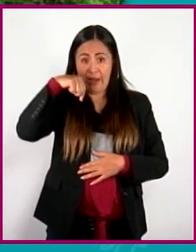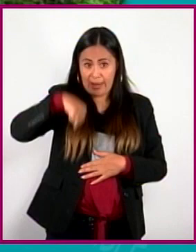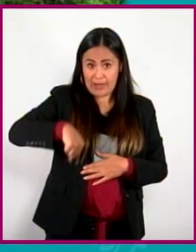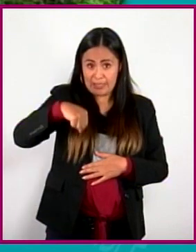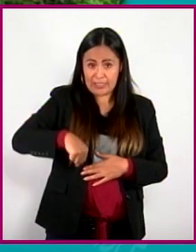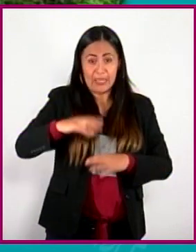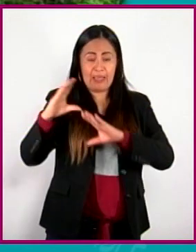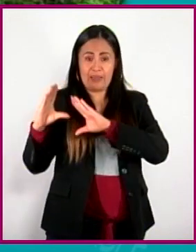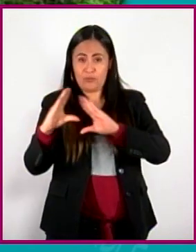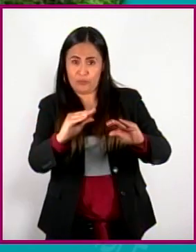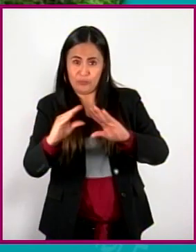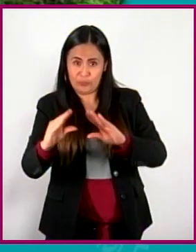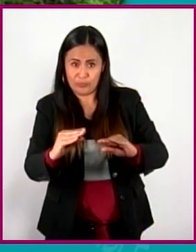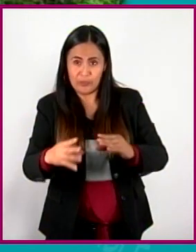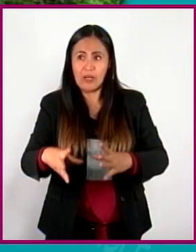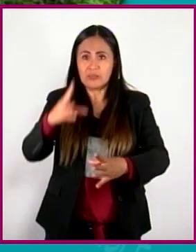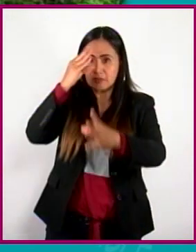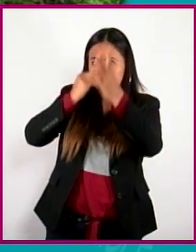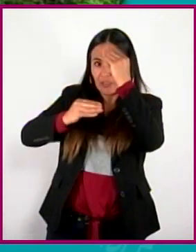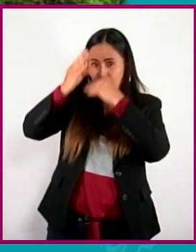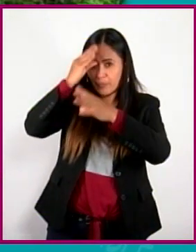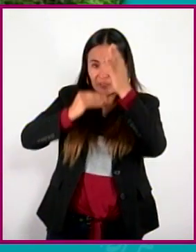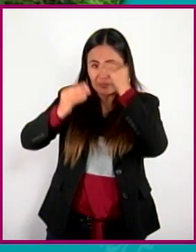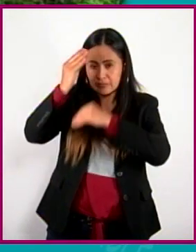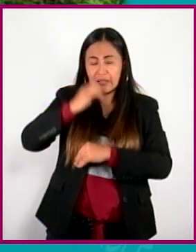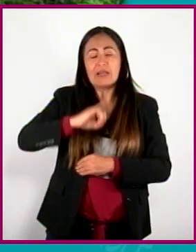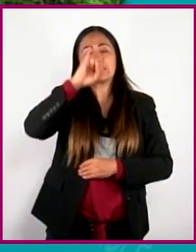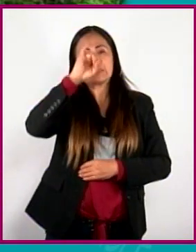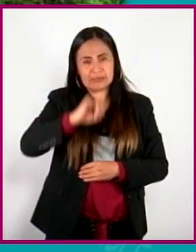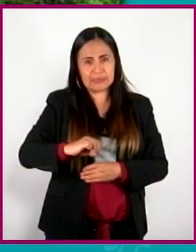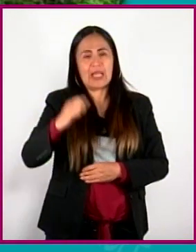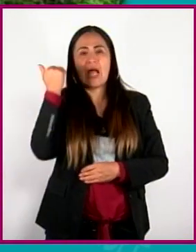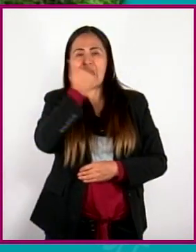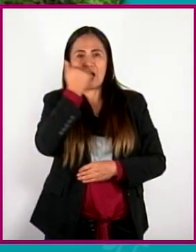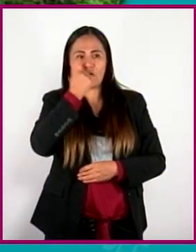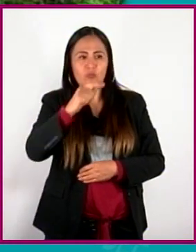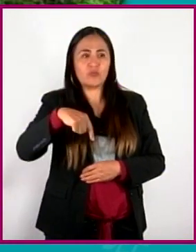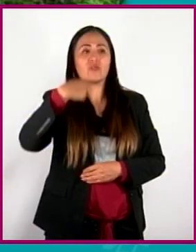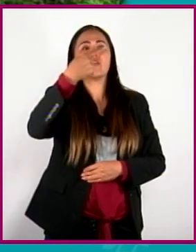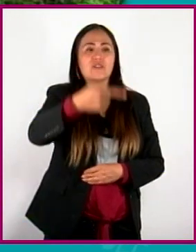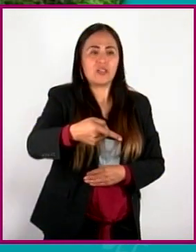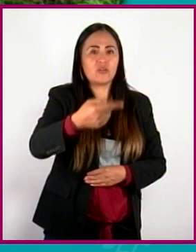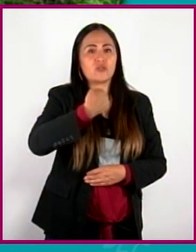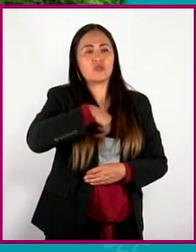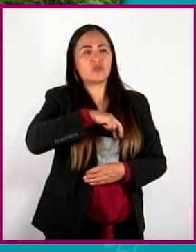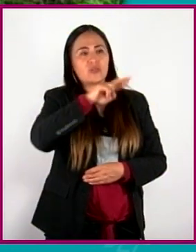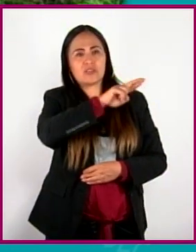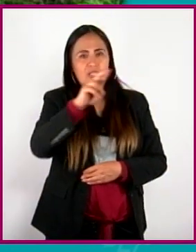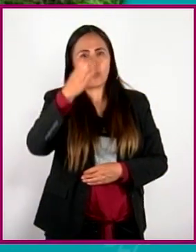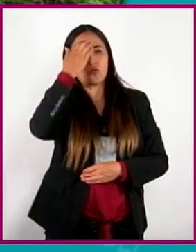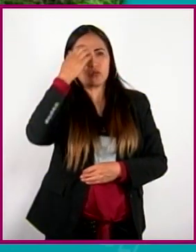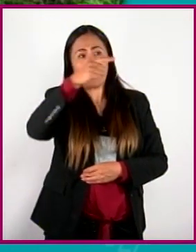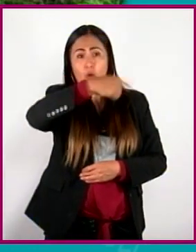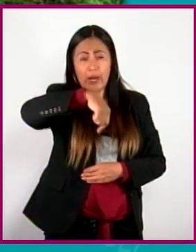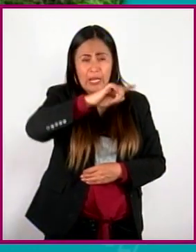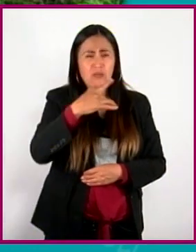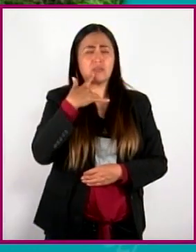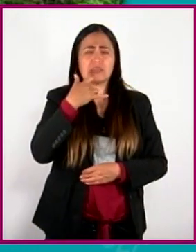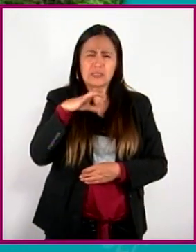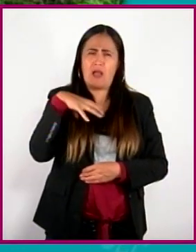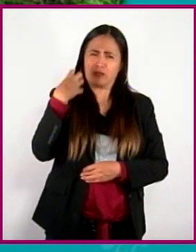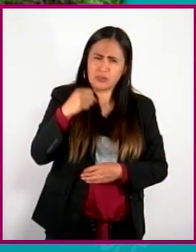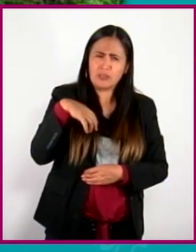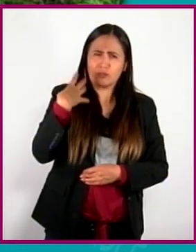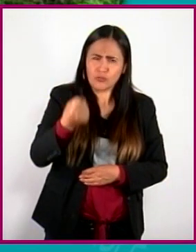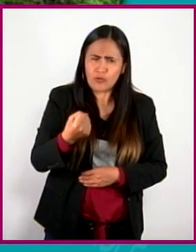proceso de enseñanza-aprendizaje, les reconocemos a las y los estudiantes del otro lado el enorme esfuerzo que han estado haciendo. Sabemos